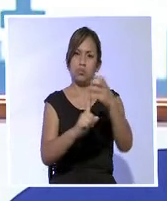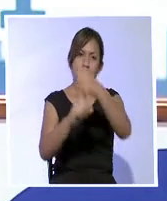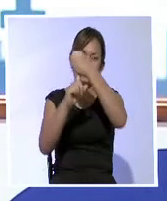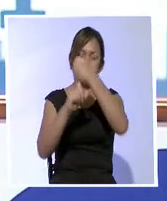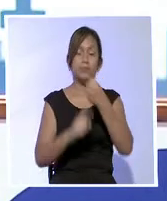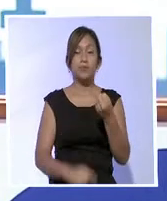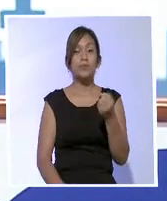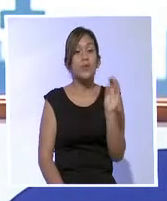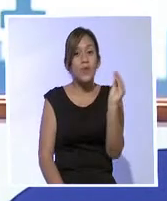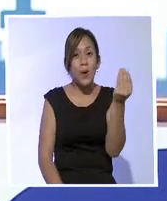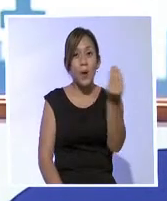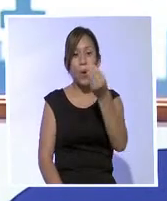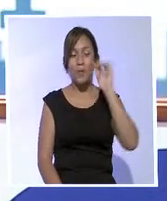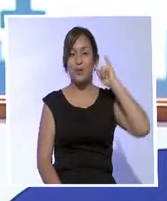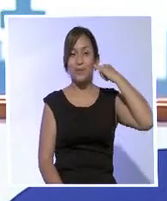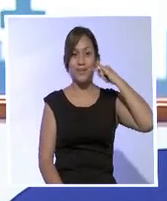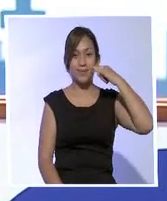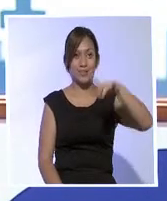los jóvenes